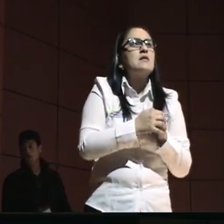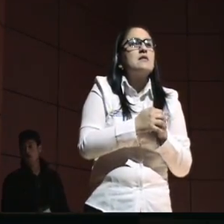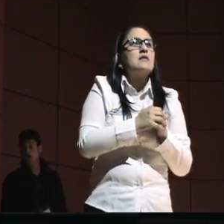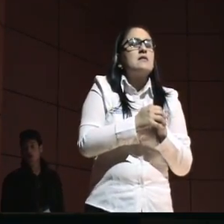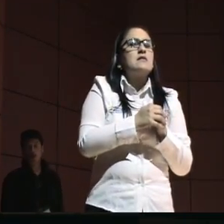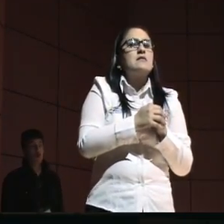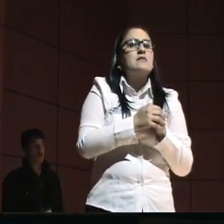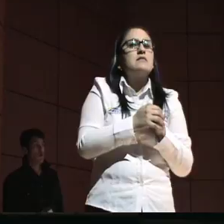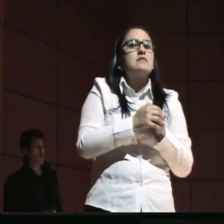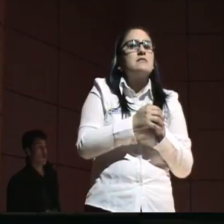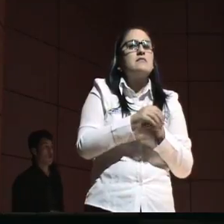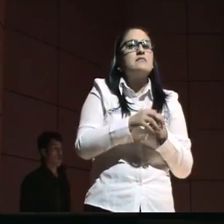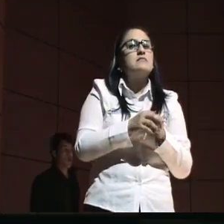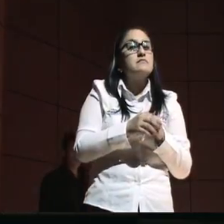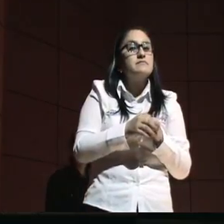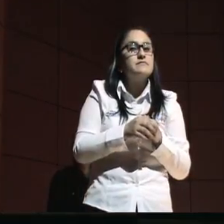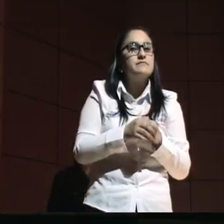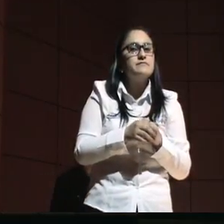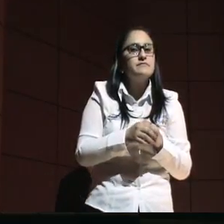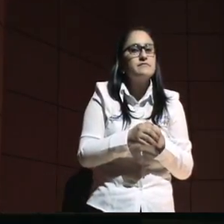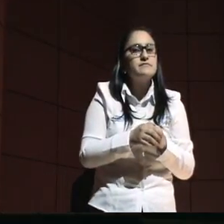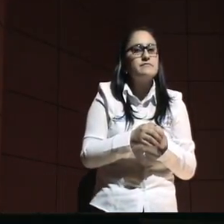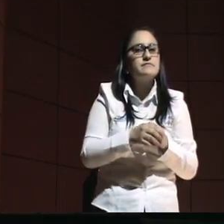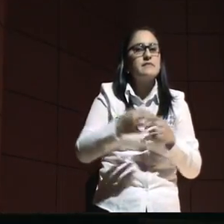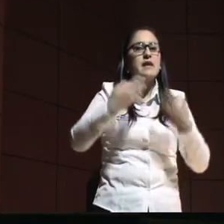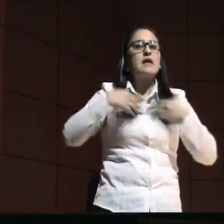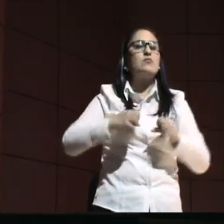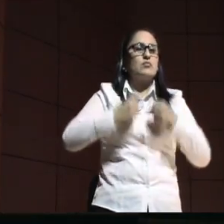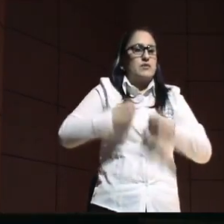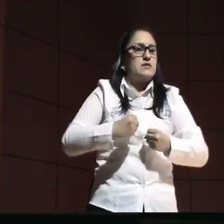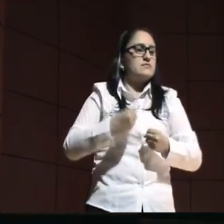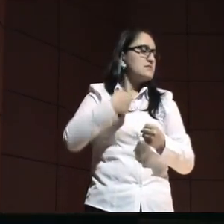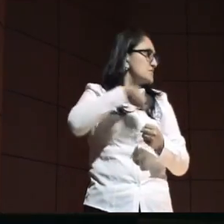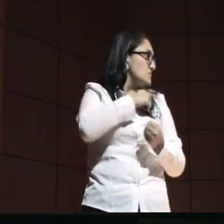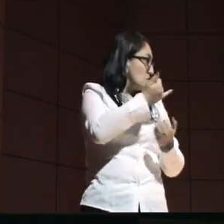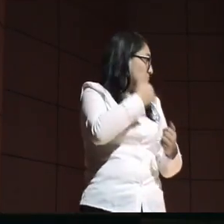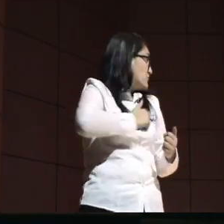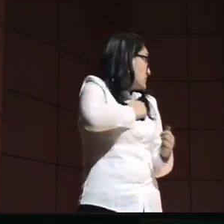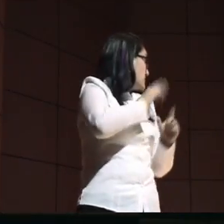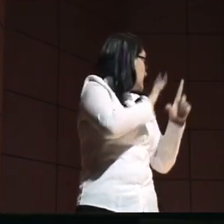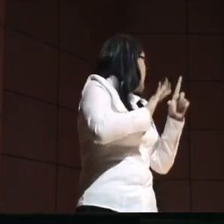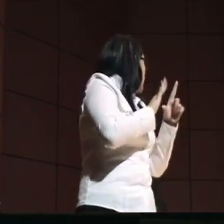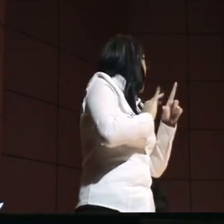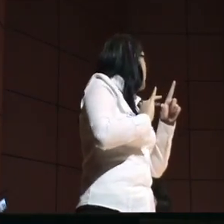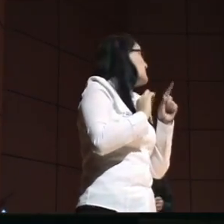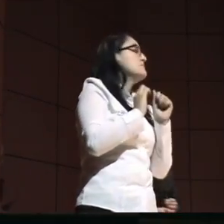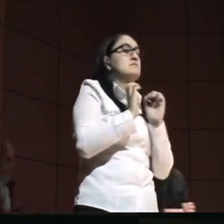un abrebocas de Empoderemos. El país y me pone el video.